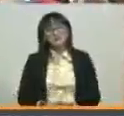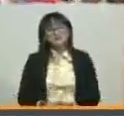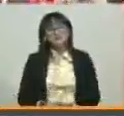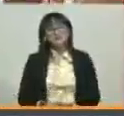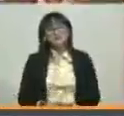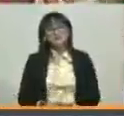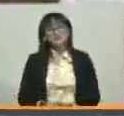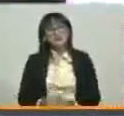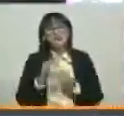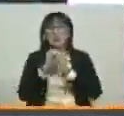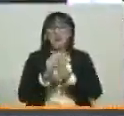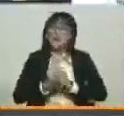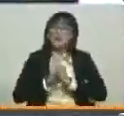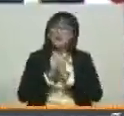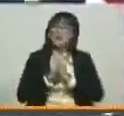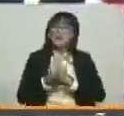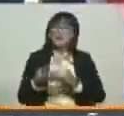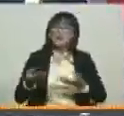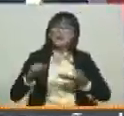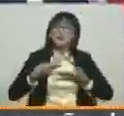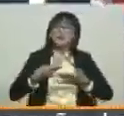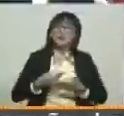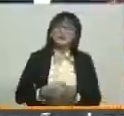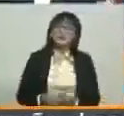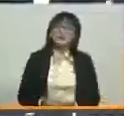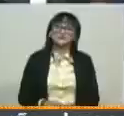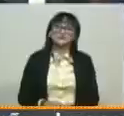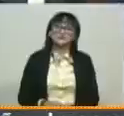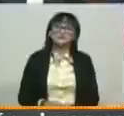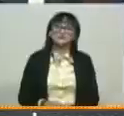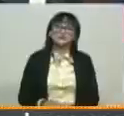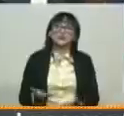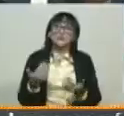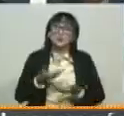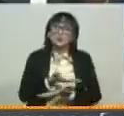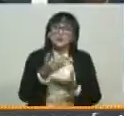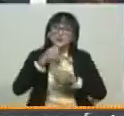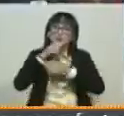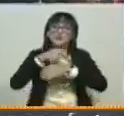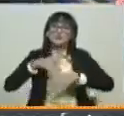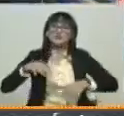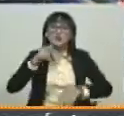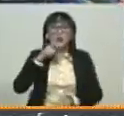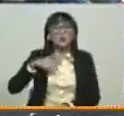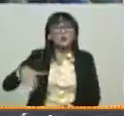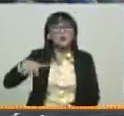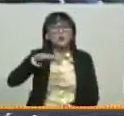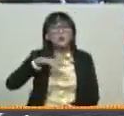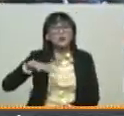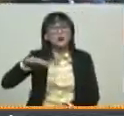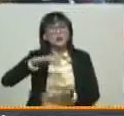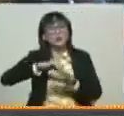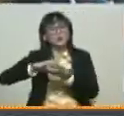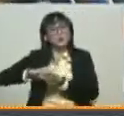Deme sus oraciones. Pido de ustedes la bendición del pueblo de Trujillo.